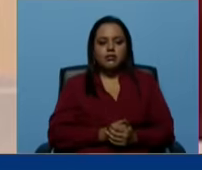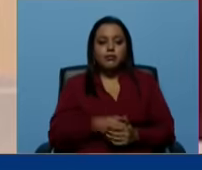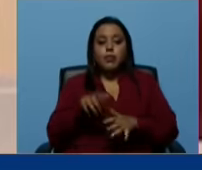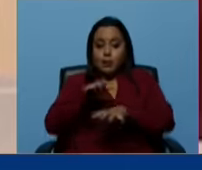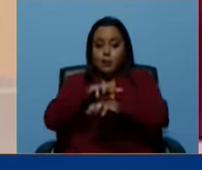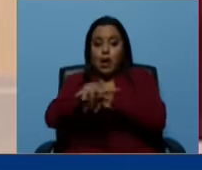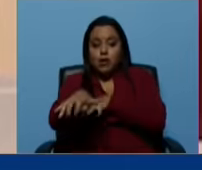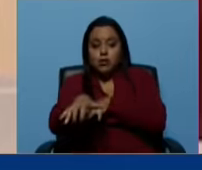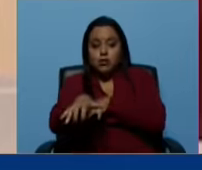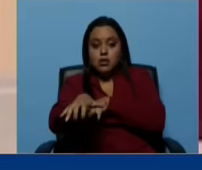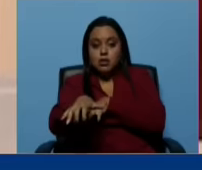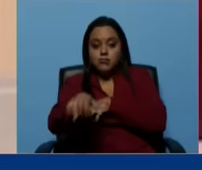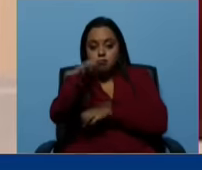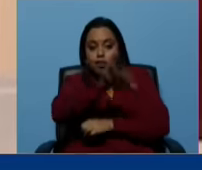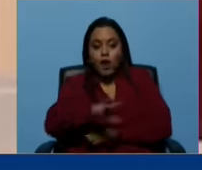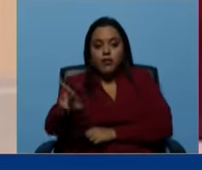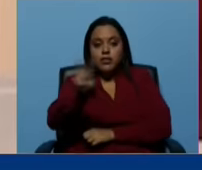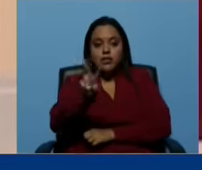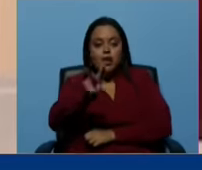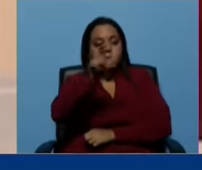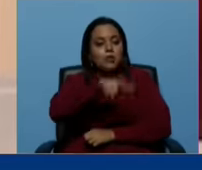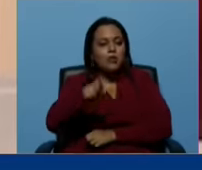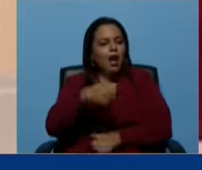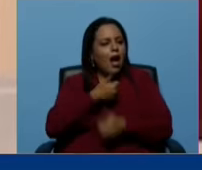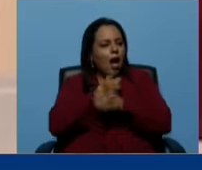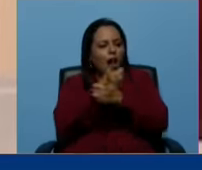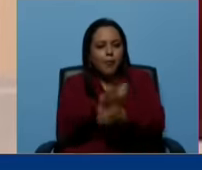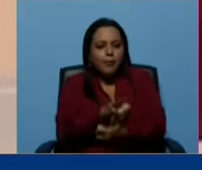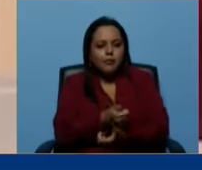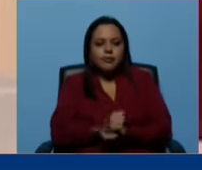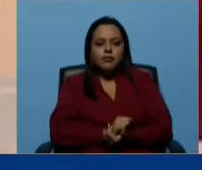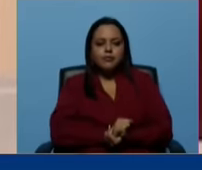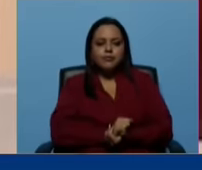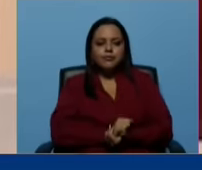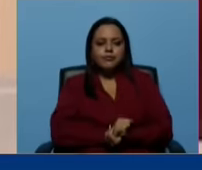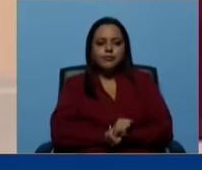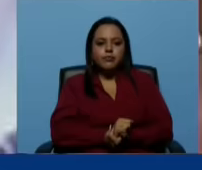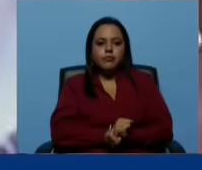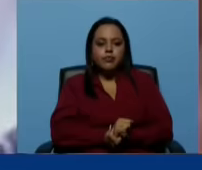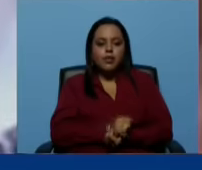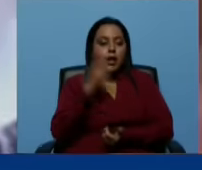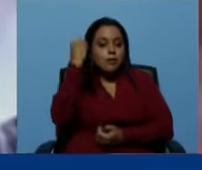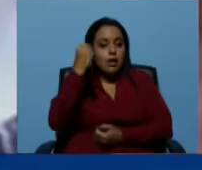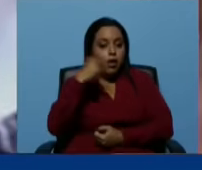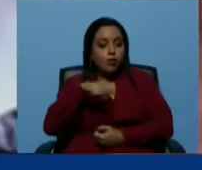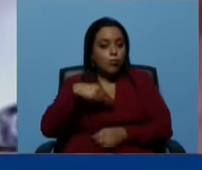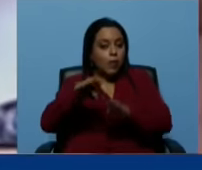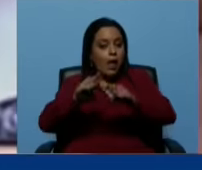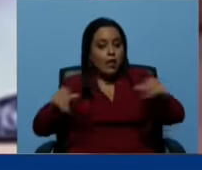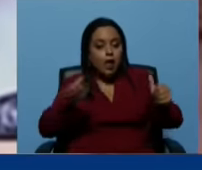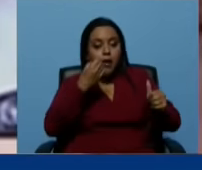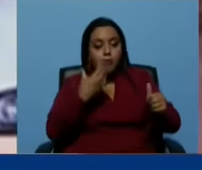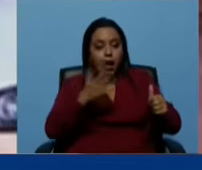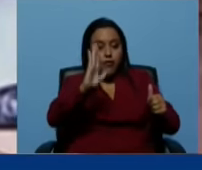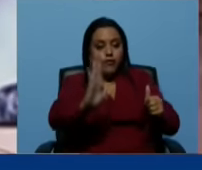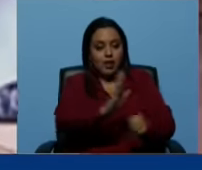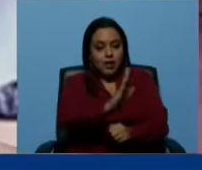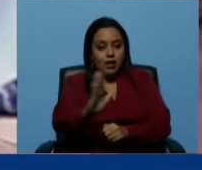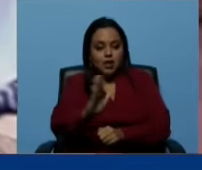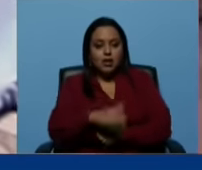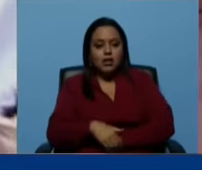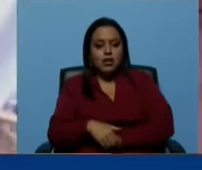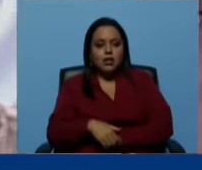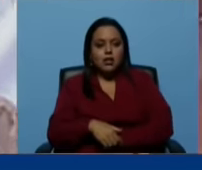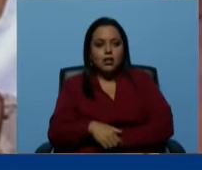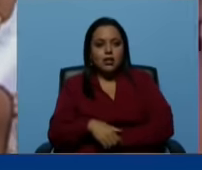mayoría inmensa de venezolanos y venezolanas que aman y que creemos que esta es nuestra tierra bendita y que creemos que